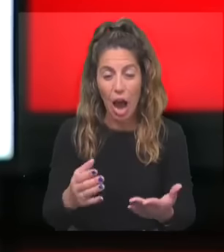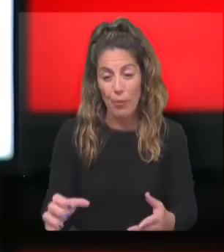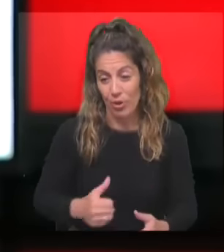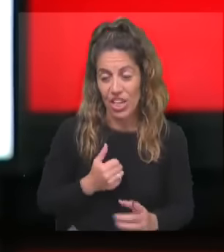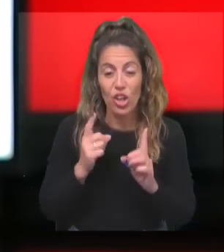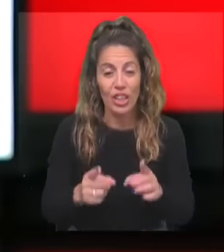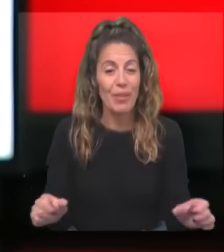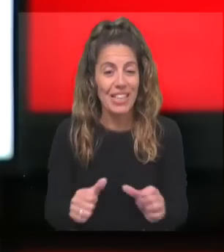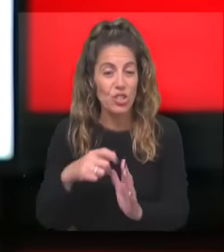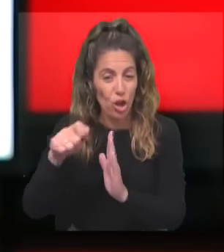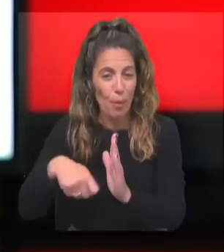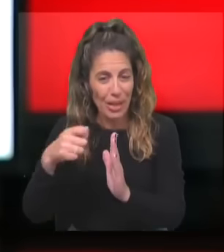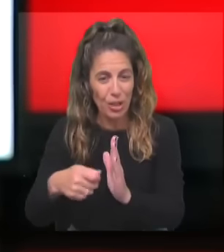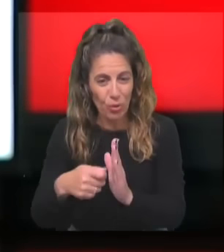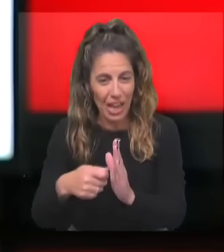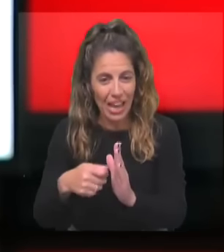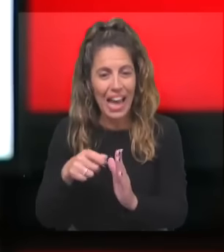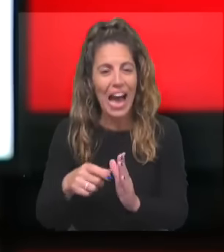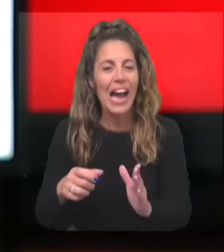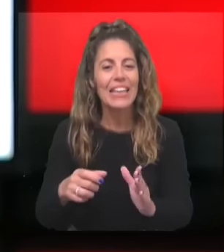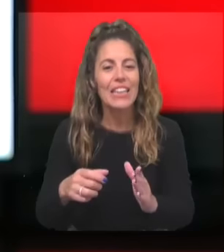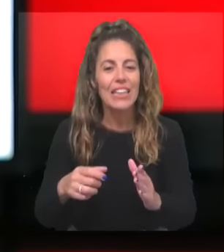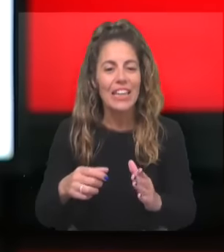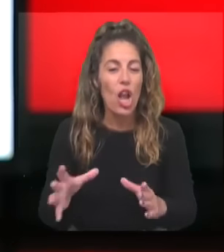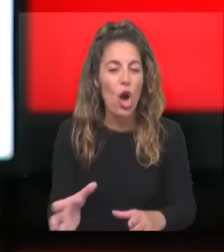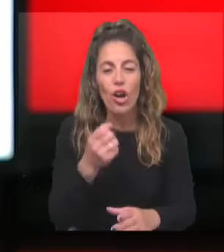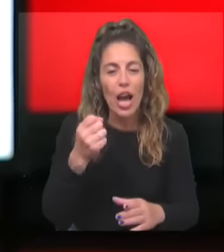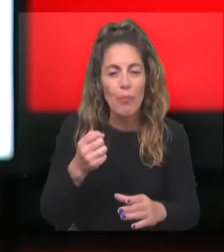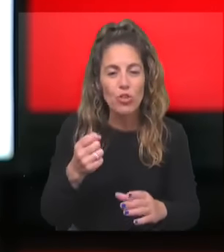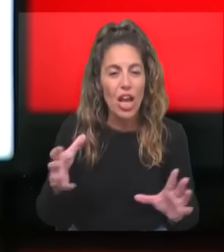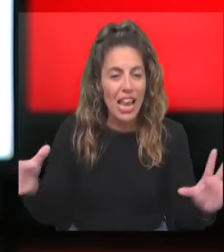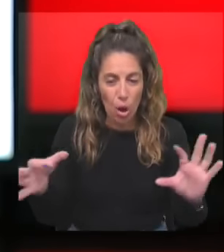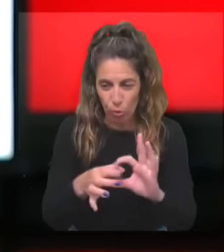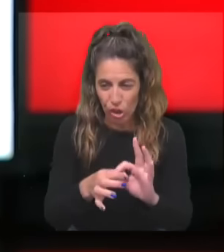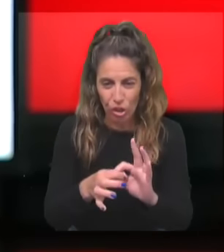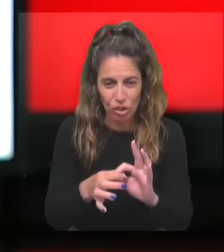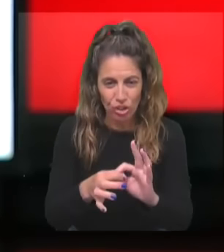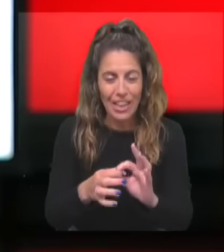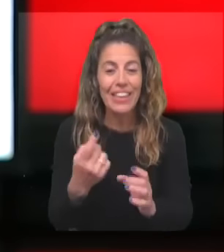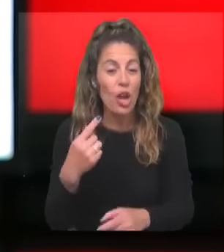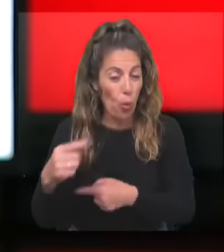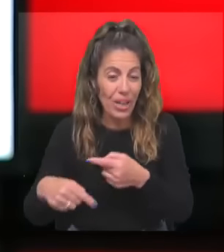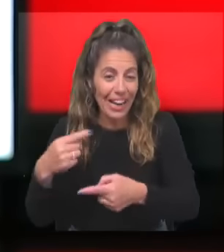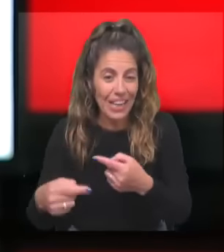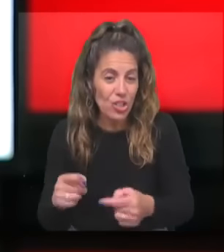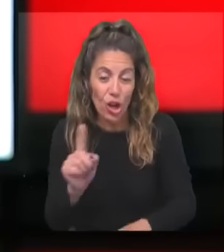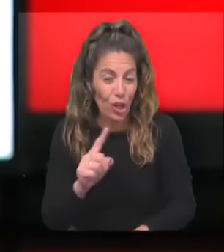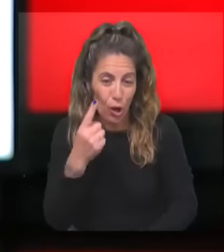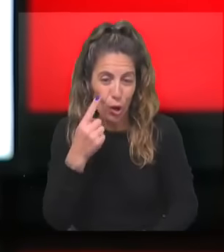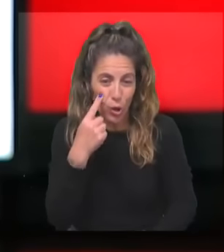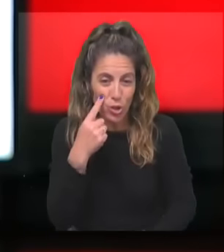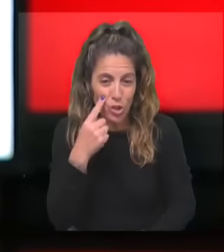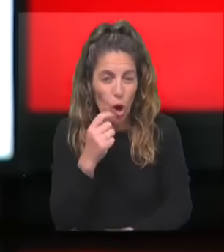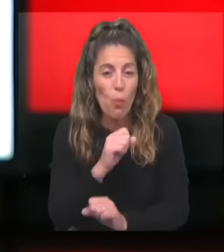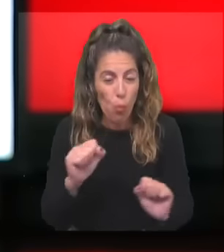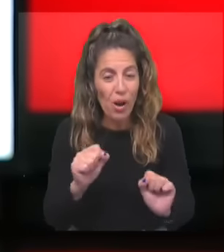entonces logramos concretar un poco este circuito virtuoso, ¿no? De que efectivamente una generación que no lo conoció